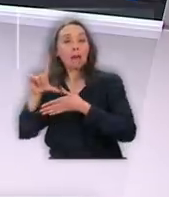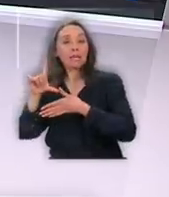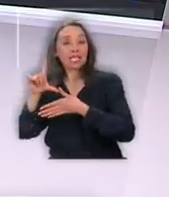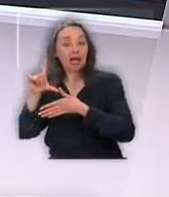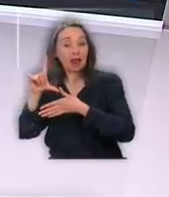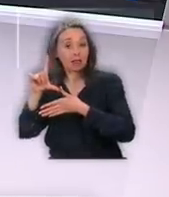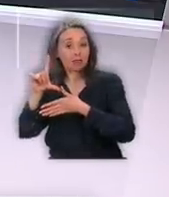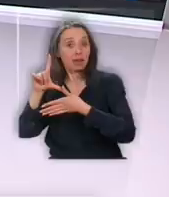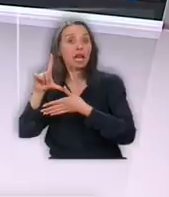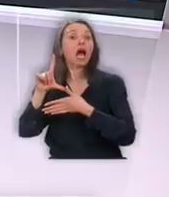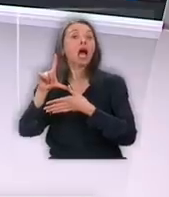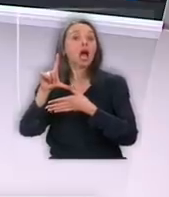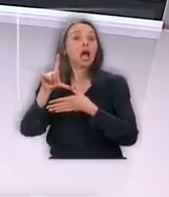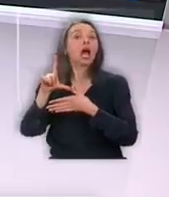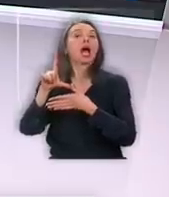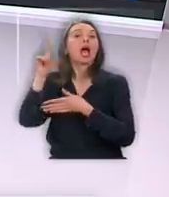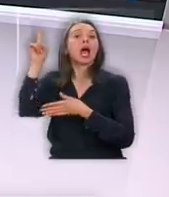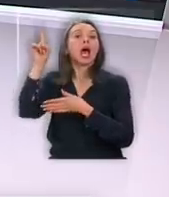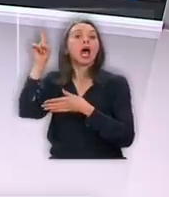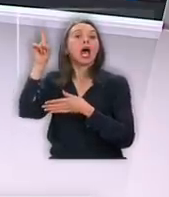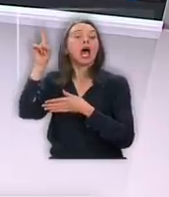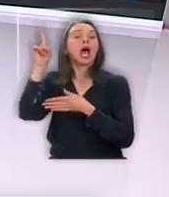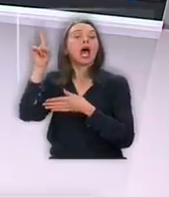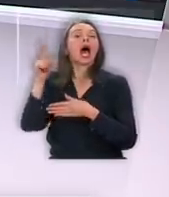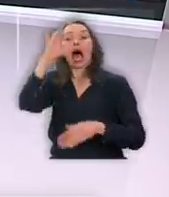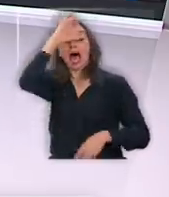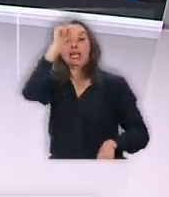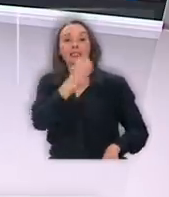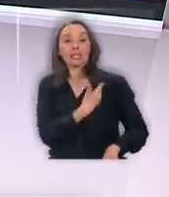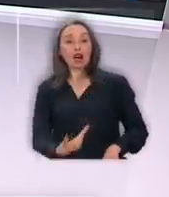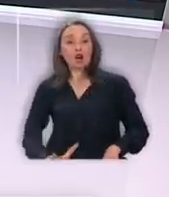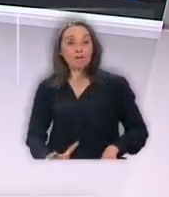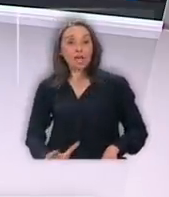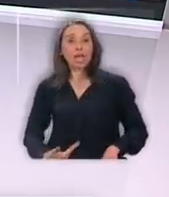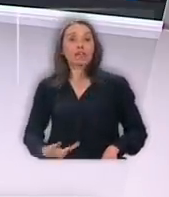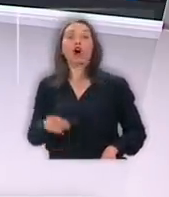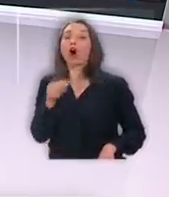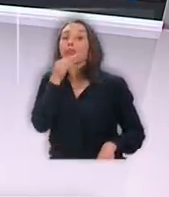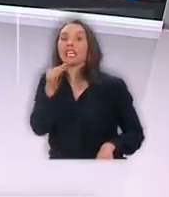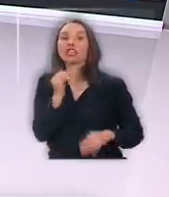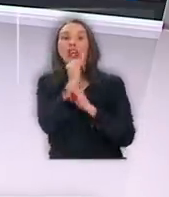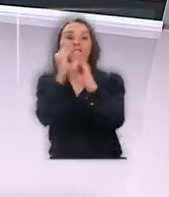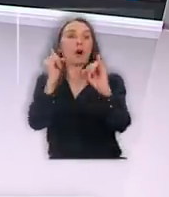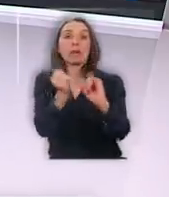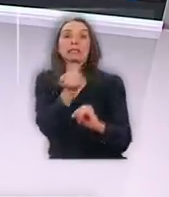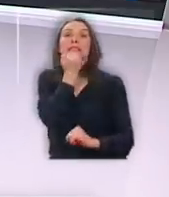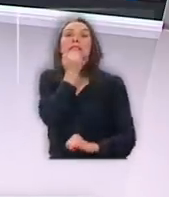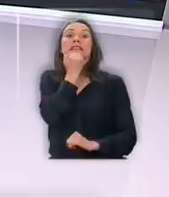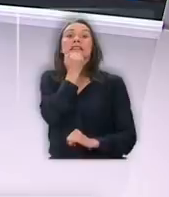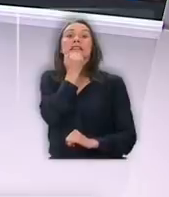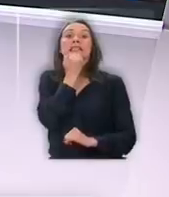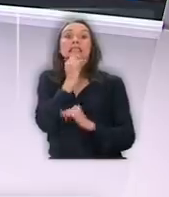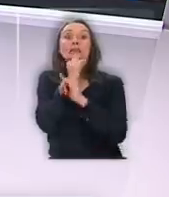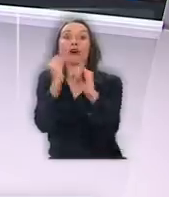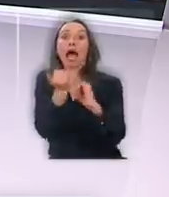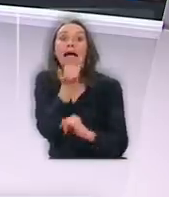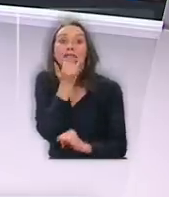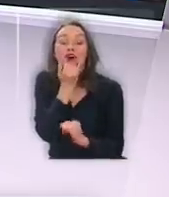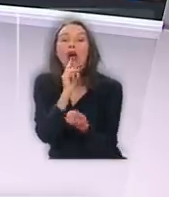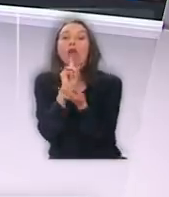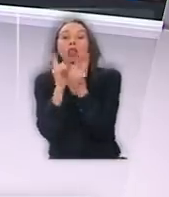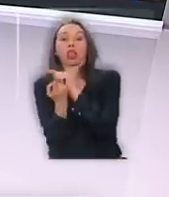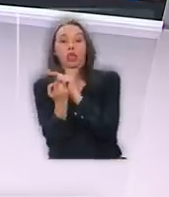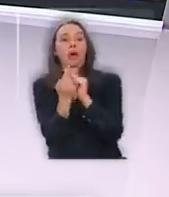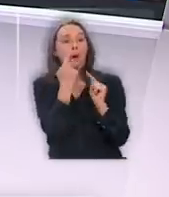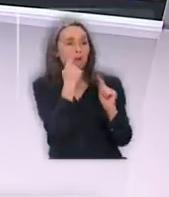objeto incluso de error de parte de la Casa Rosada. El gobierno argentino tuvo que corregir esa información que le había dado de manera errónea. Si nos vamos, por